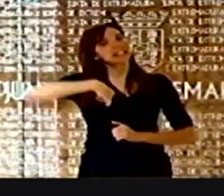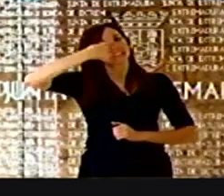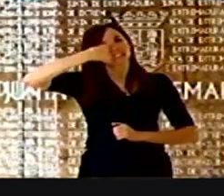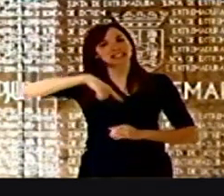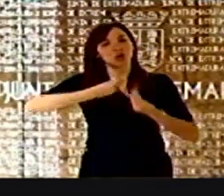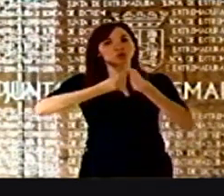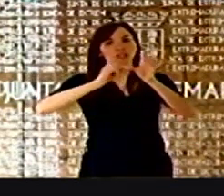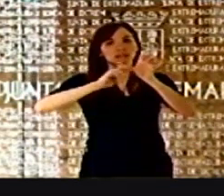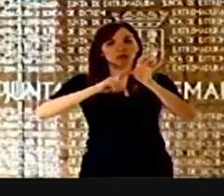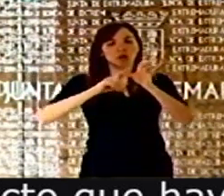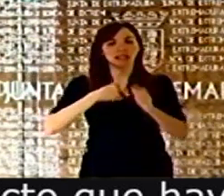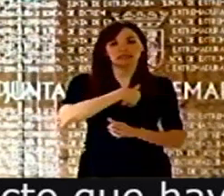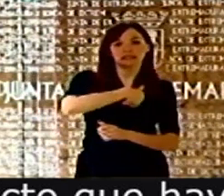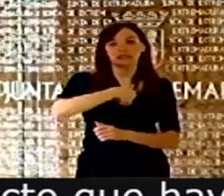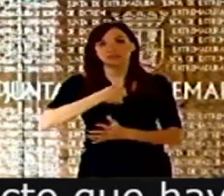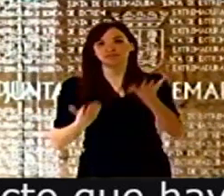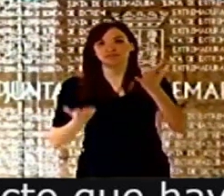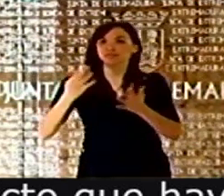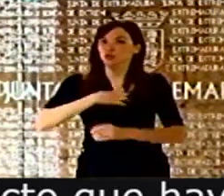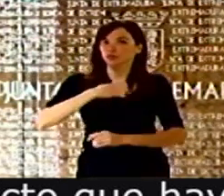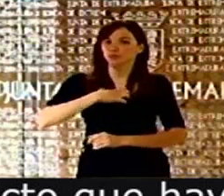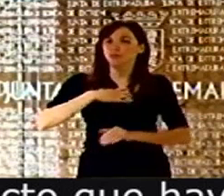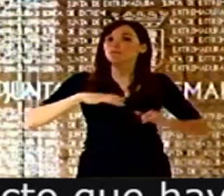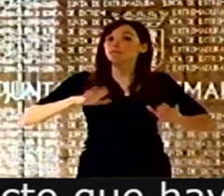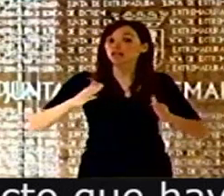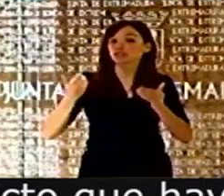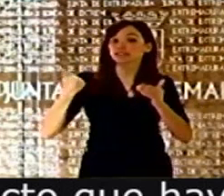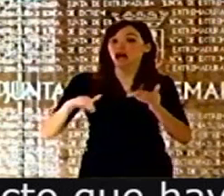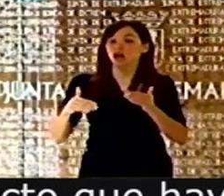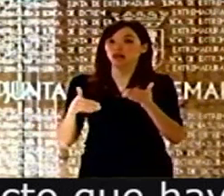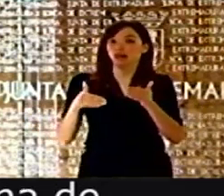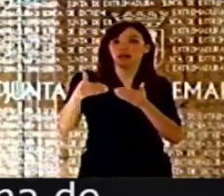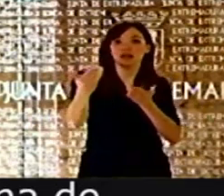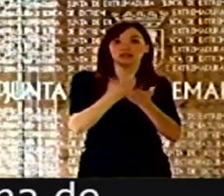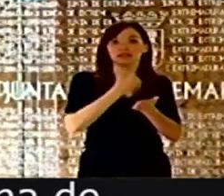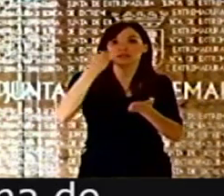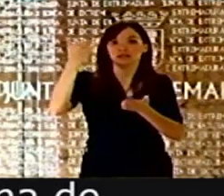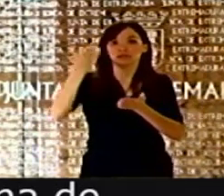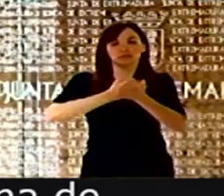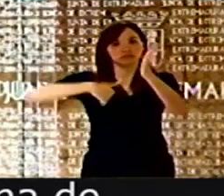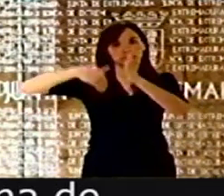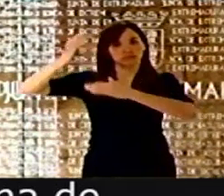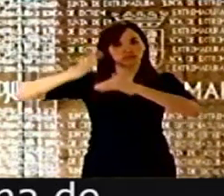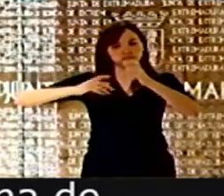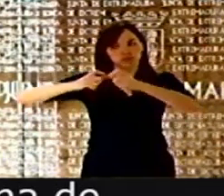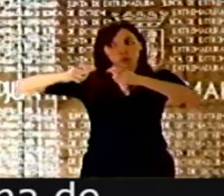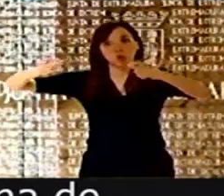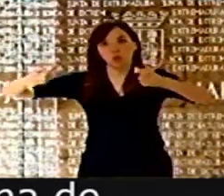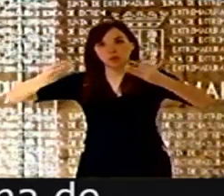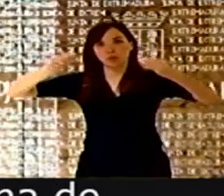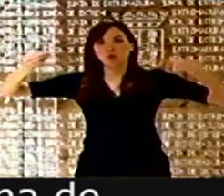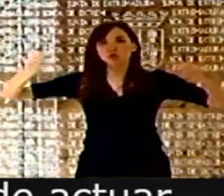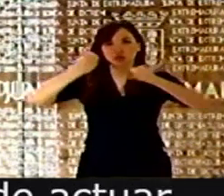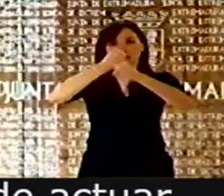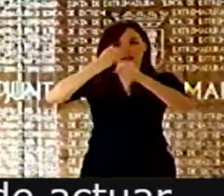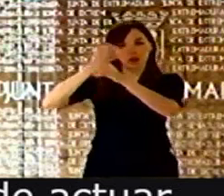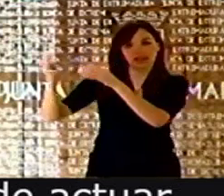actuar entre dos partes, pero ya empiezan las campañas, sobre todo las que tienen más mano de obra, y claro, hay muchos trabajadores, muchos